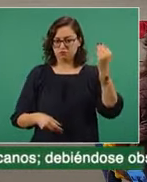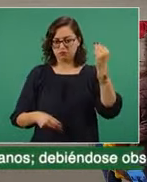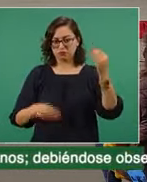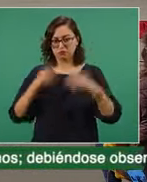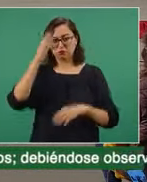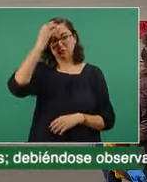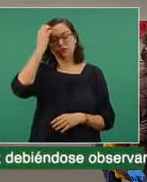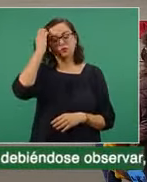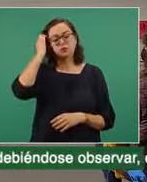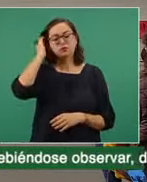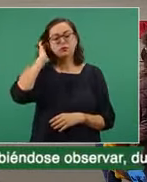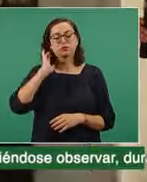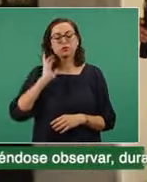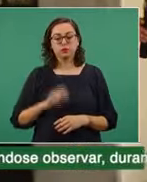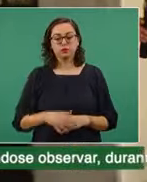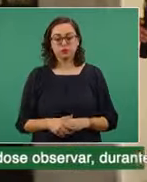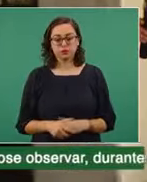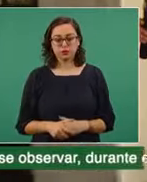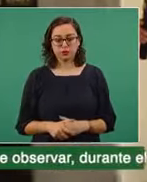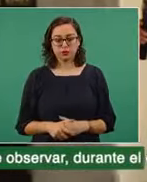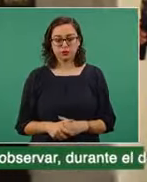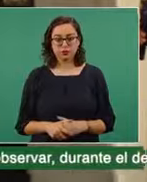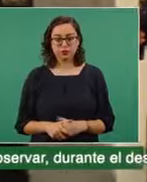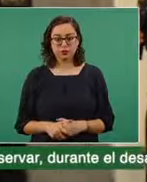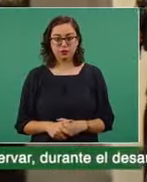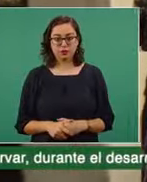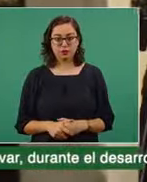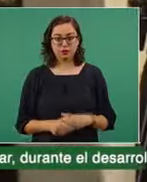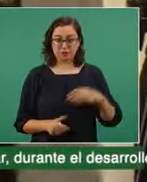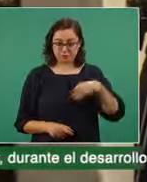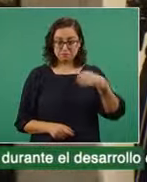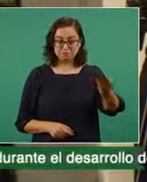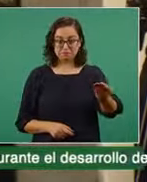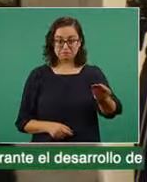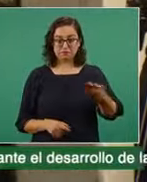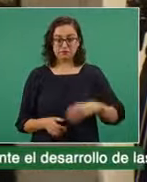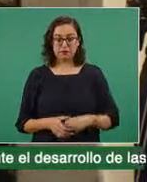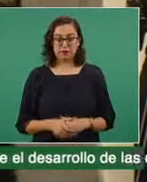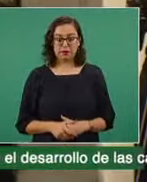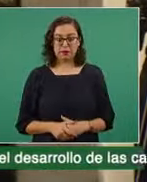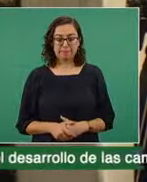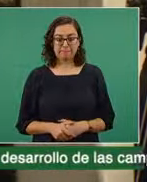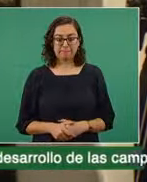Si gusta, pues, se lo hago llegar, presente, para que lo conozca.